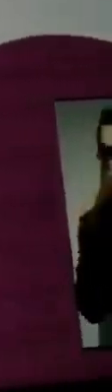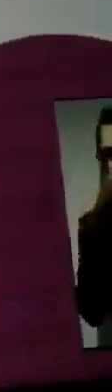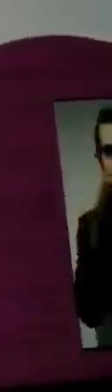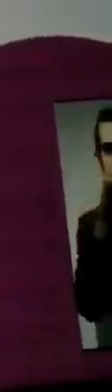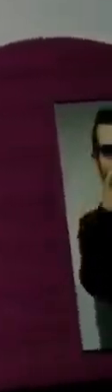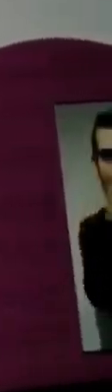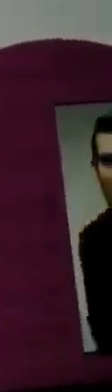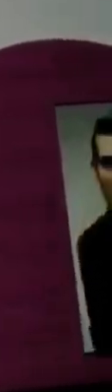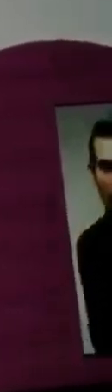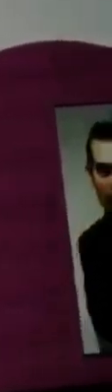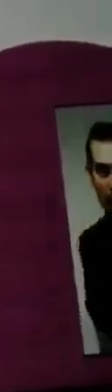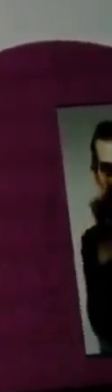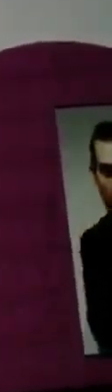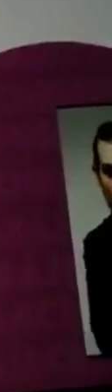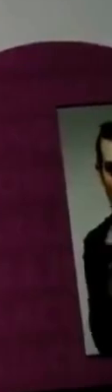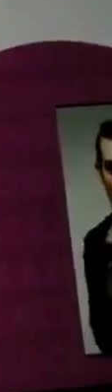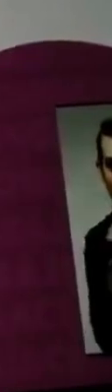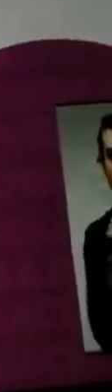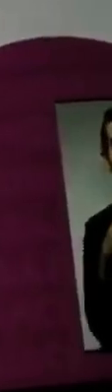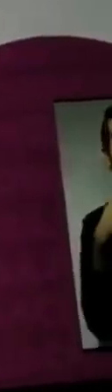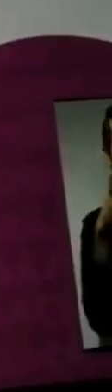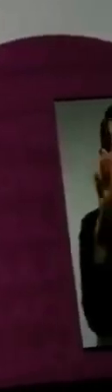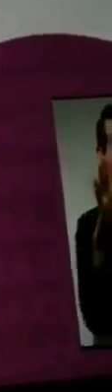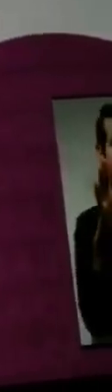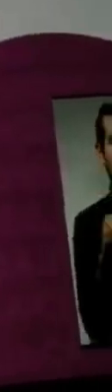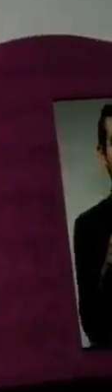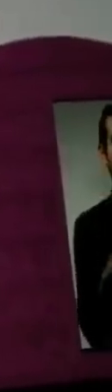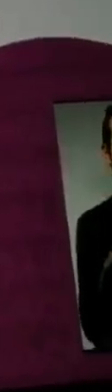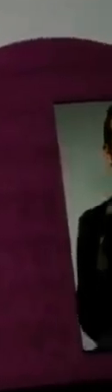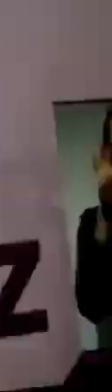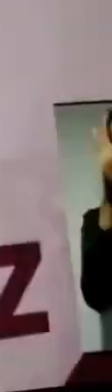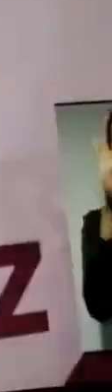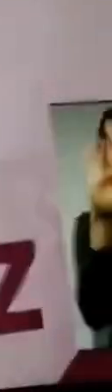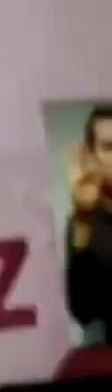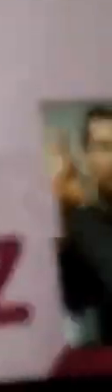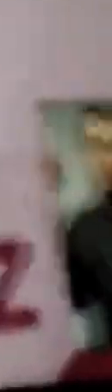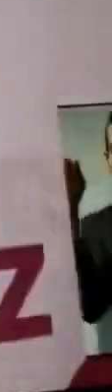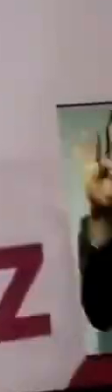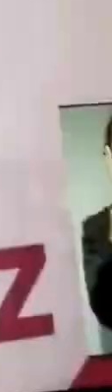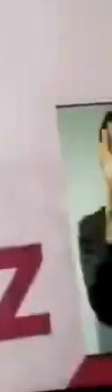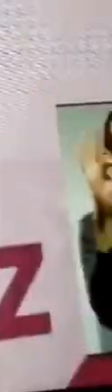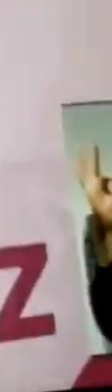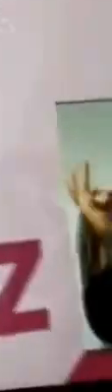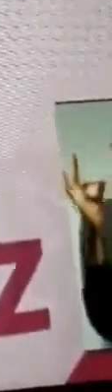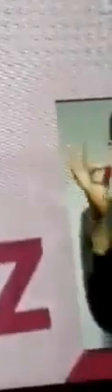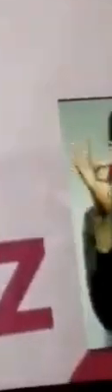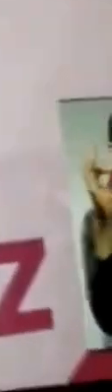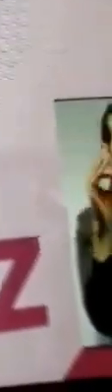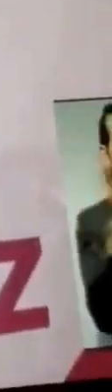aparte dividir esos sectores en diferentes polígonos para saber